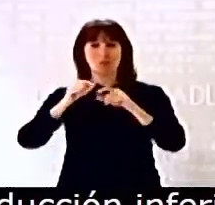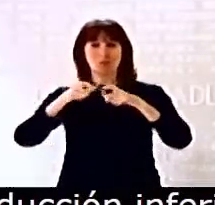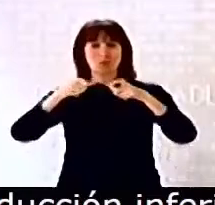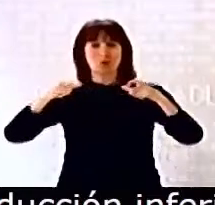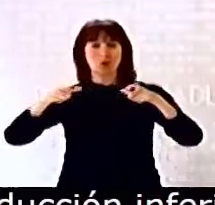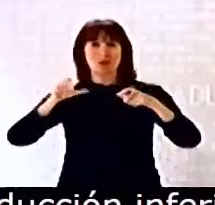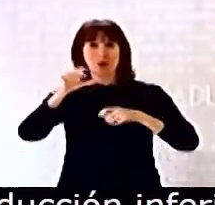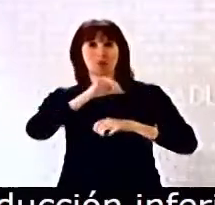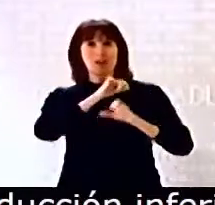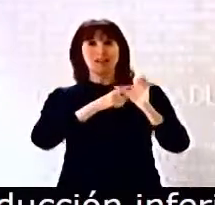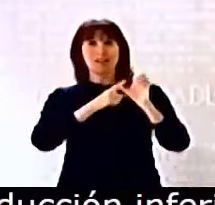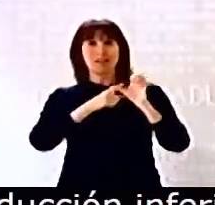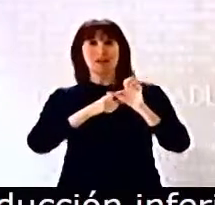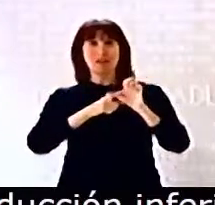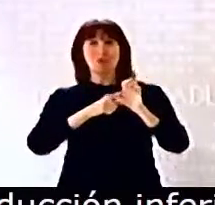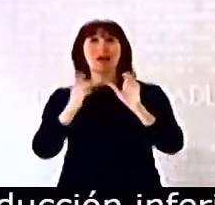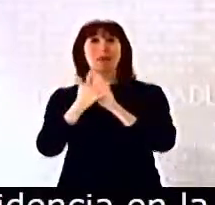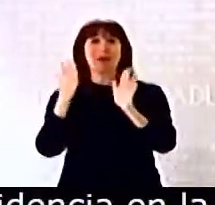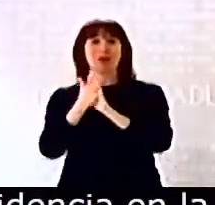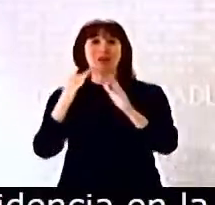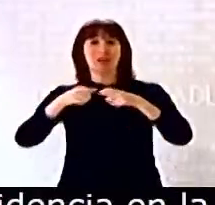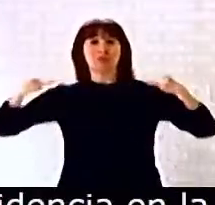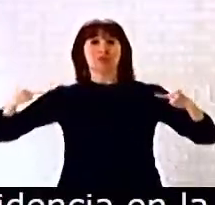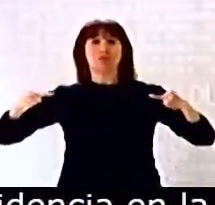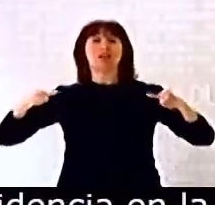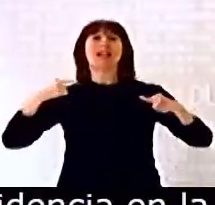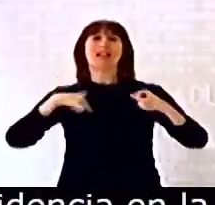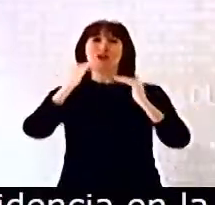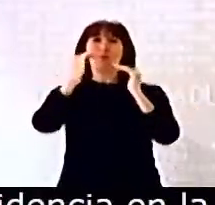la Comunidad Autónoma de Extremadura.